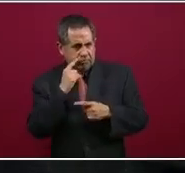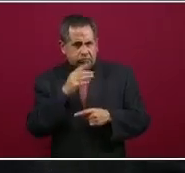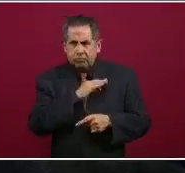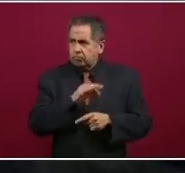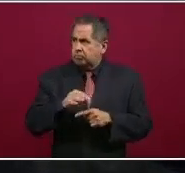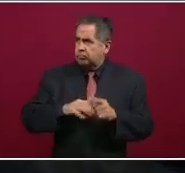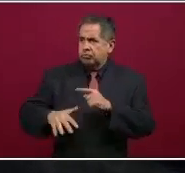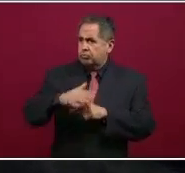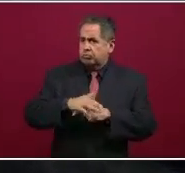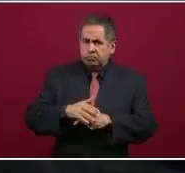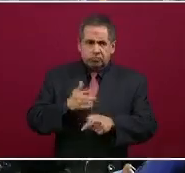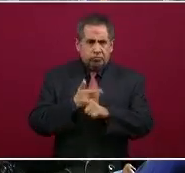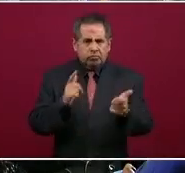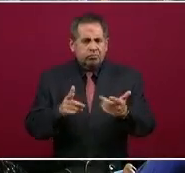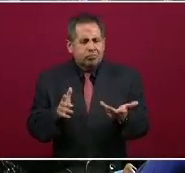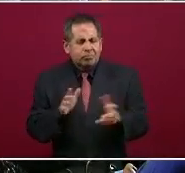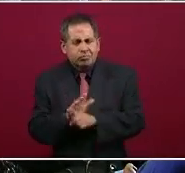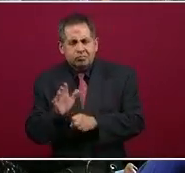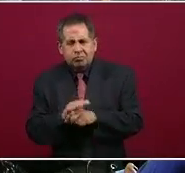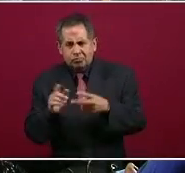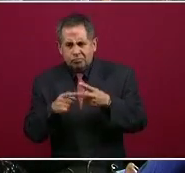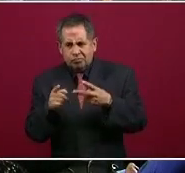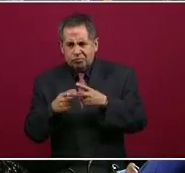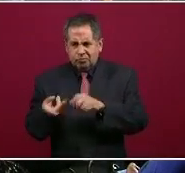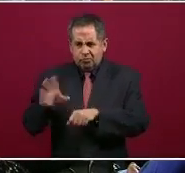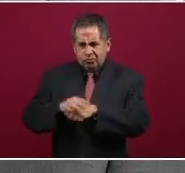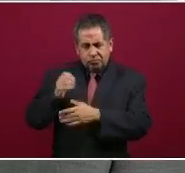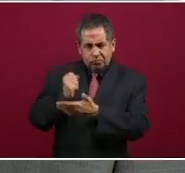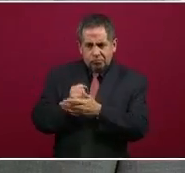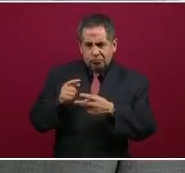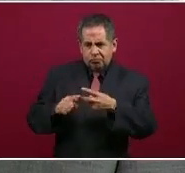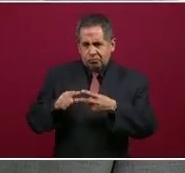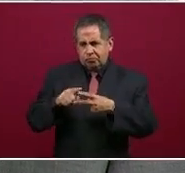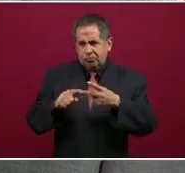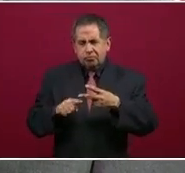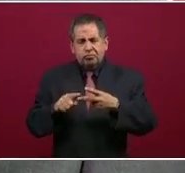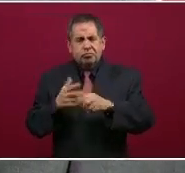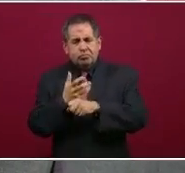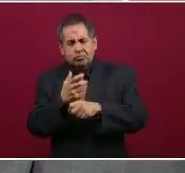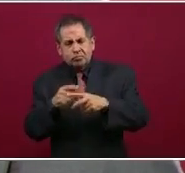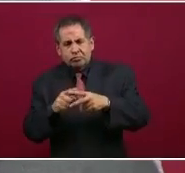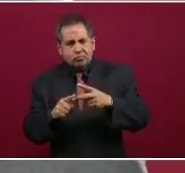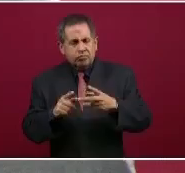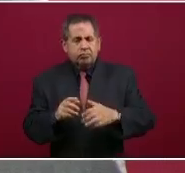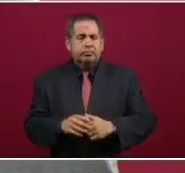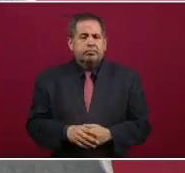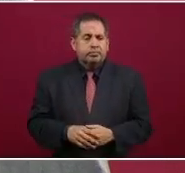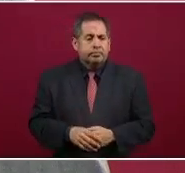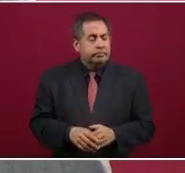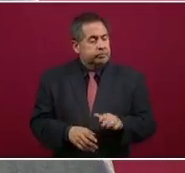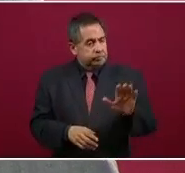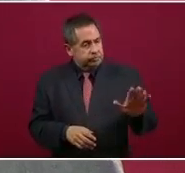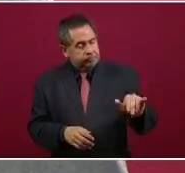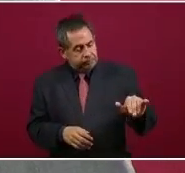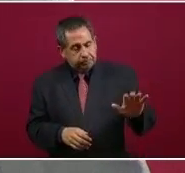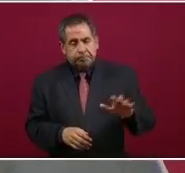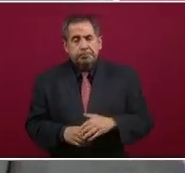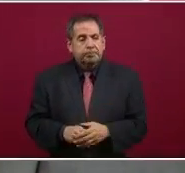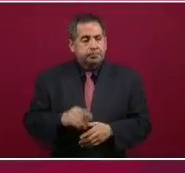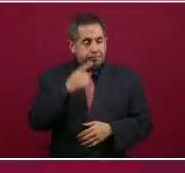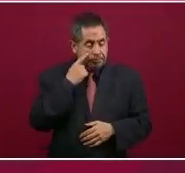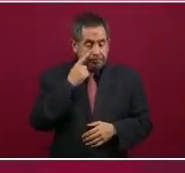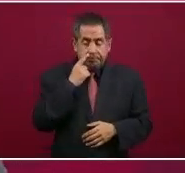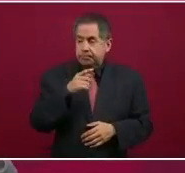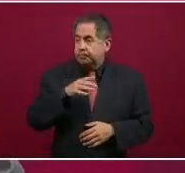ese documento, a qué se refiere esta autorización y también si me contesta lo de Estados Unidos. Gracias. Sí, mire, las muestras de